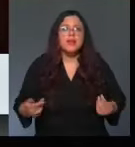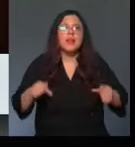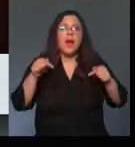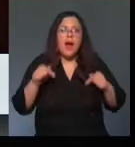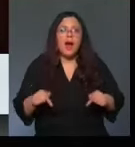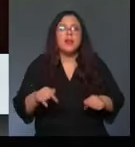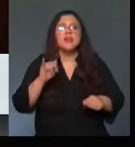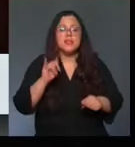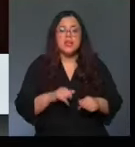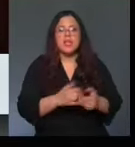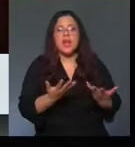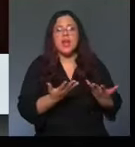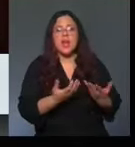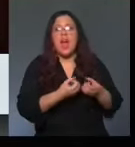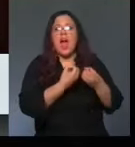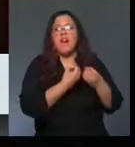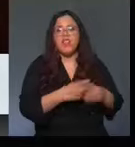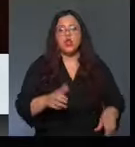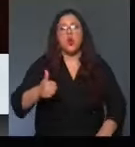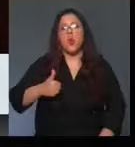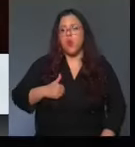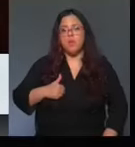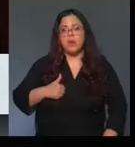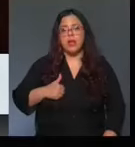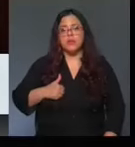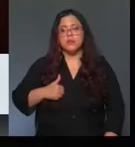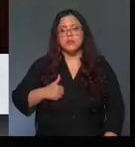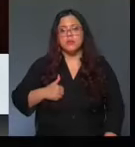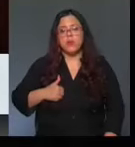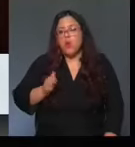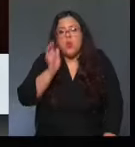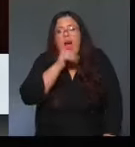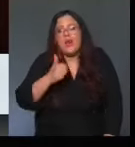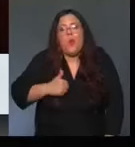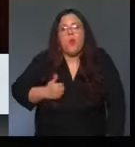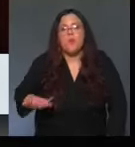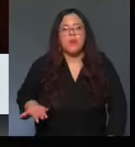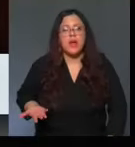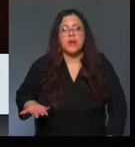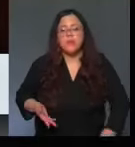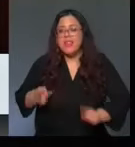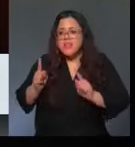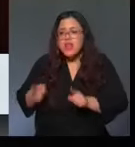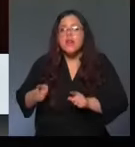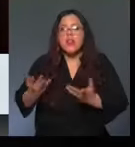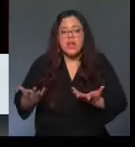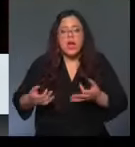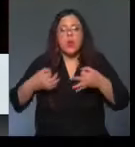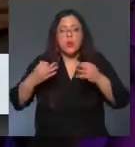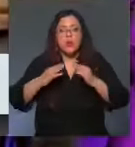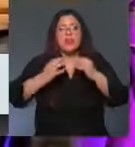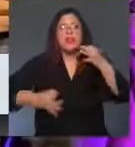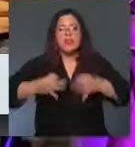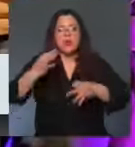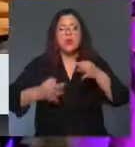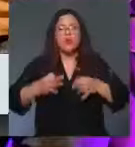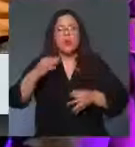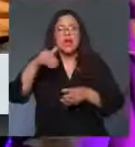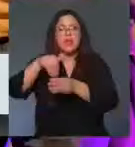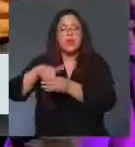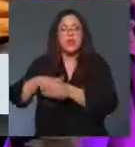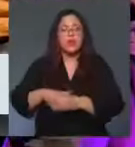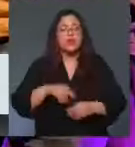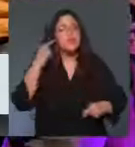notable abandono de deber y por lo tanto es imposible y allí debiera haber y debiera existir un pronunciamiento del Tribunal Electoral. ¡Gracias,